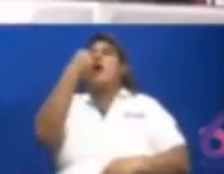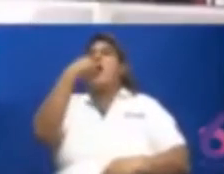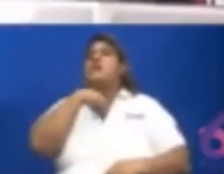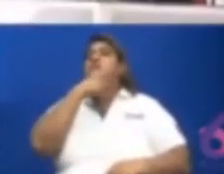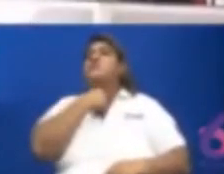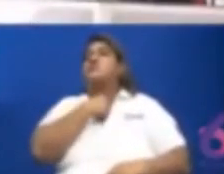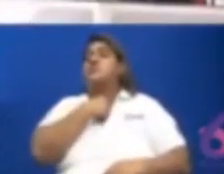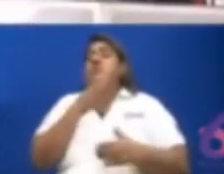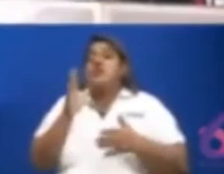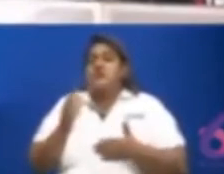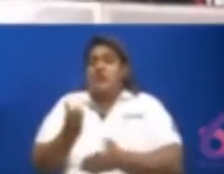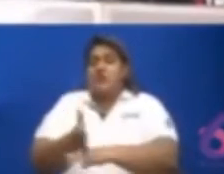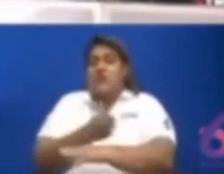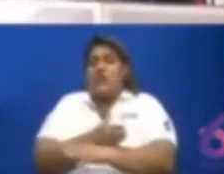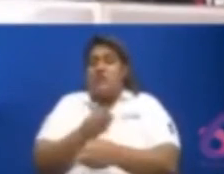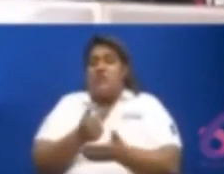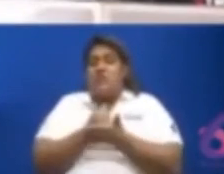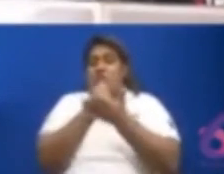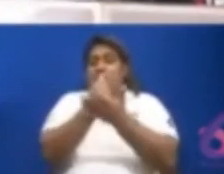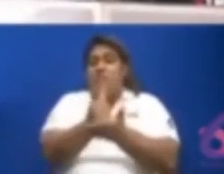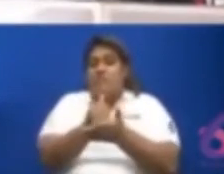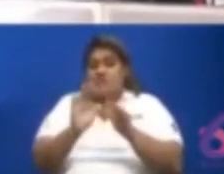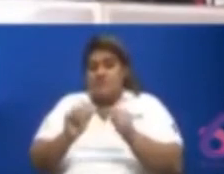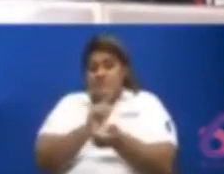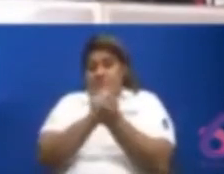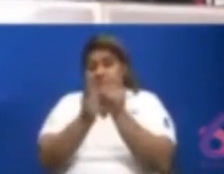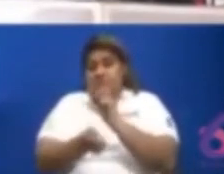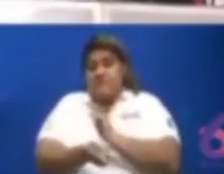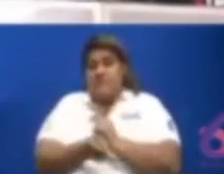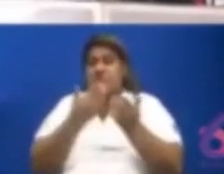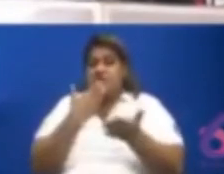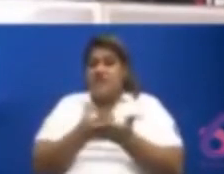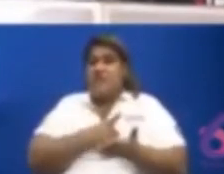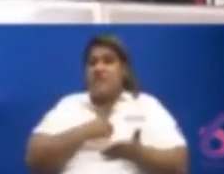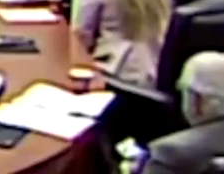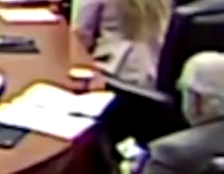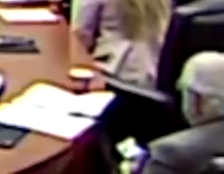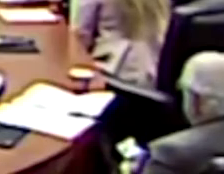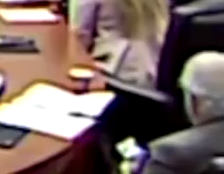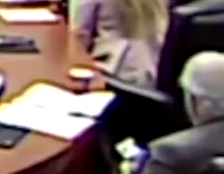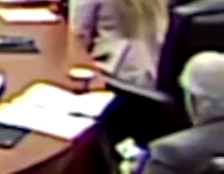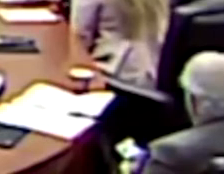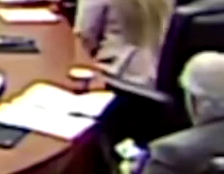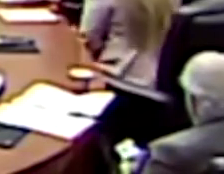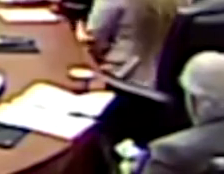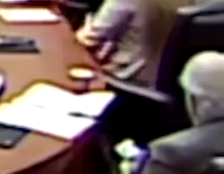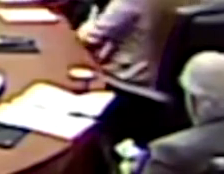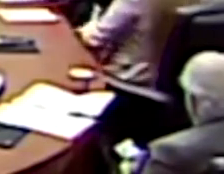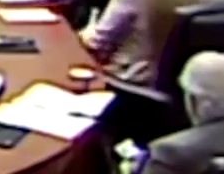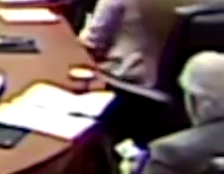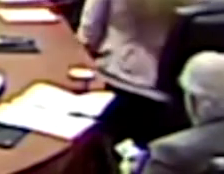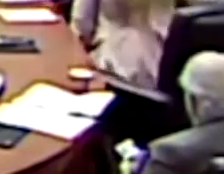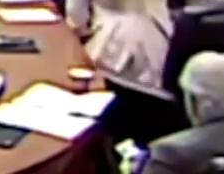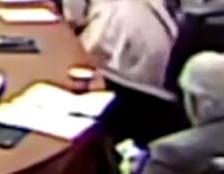79 a nivel internacional y este momento no han sucedido esas cosas porque el analista dijo que la oea